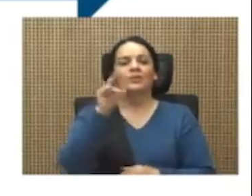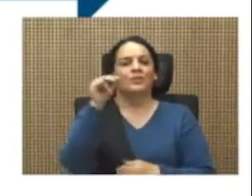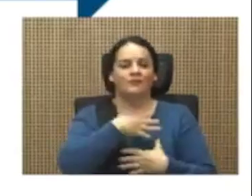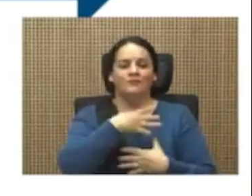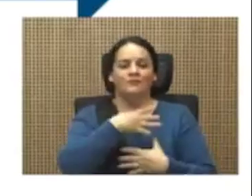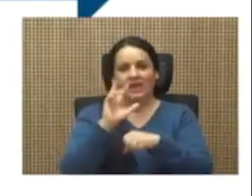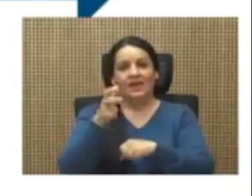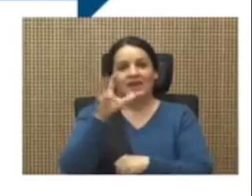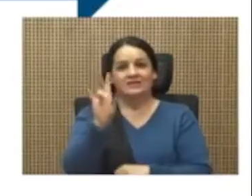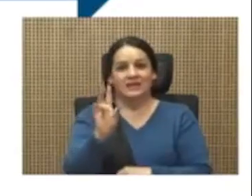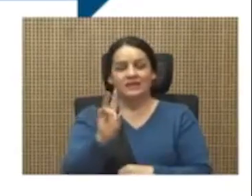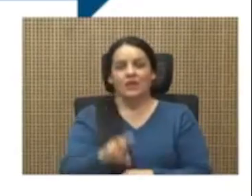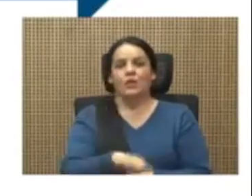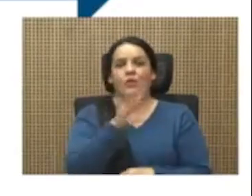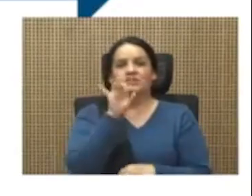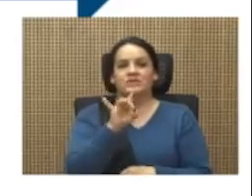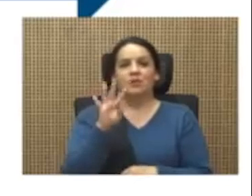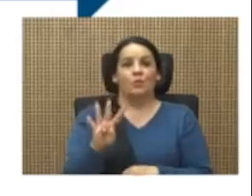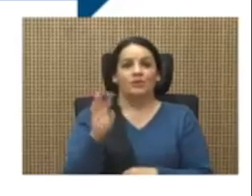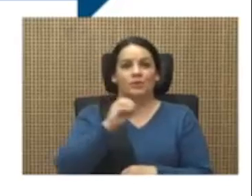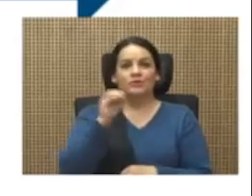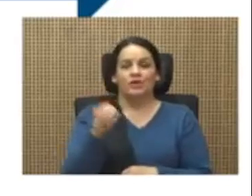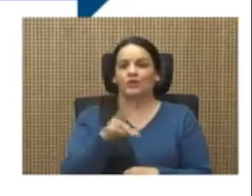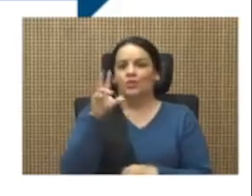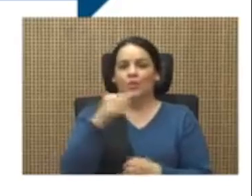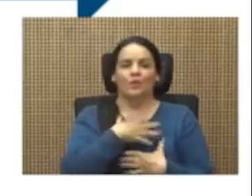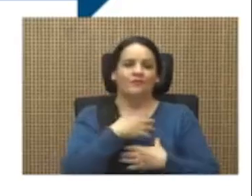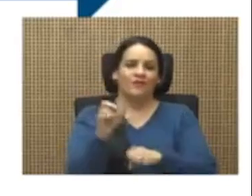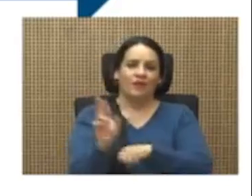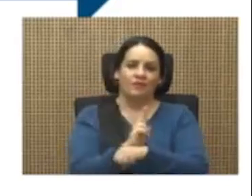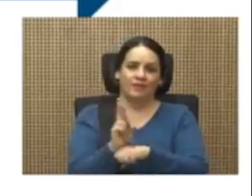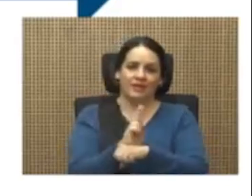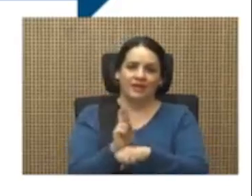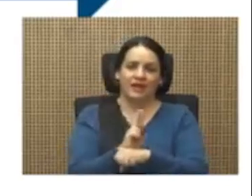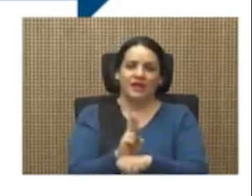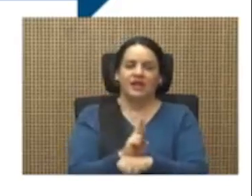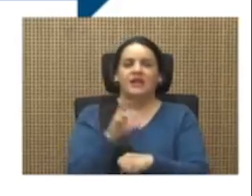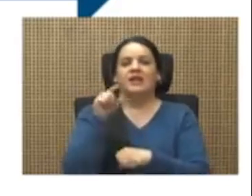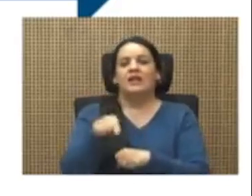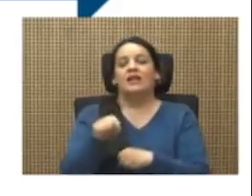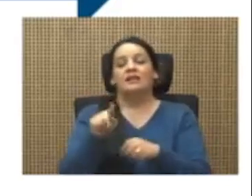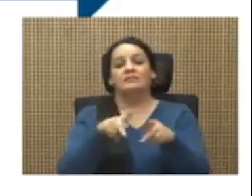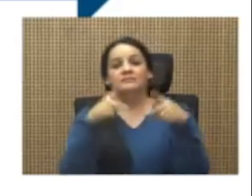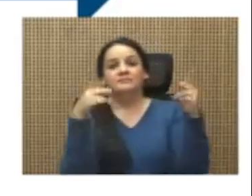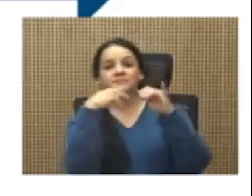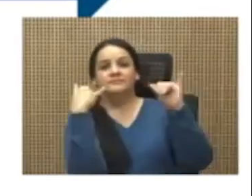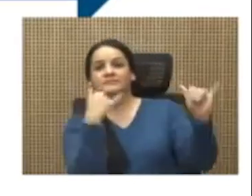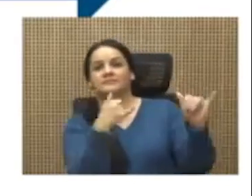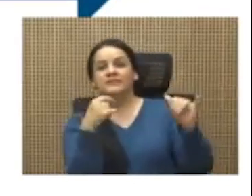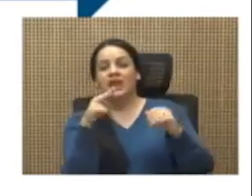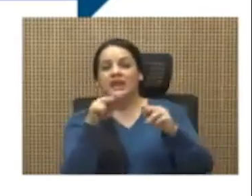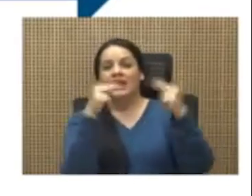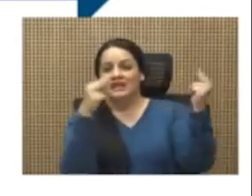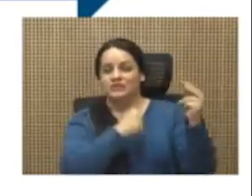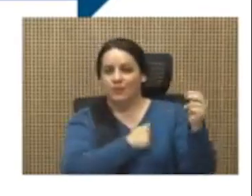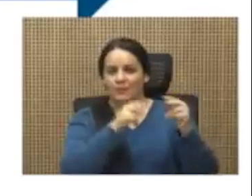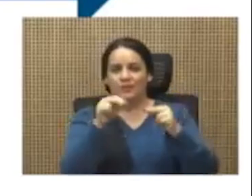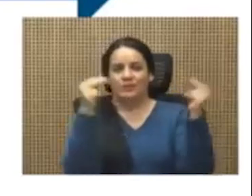84 no confía en Repretel el moribundo diario La Nación tiene apenas un